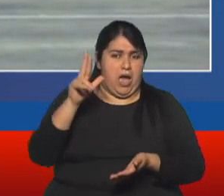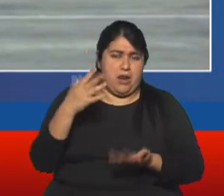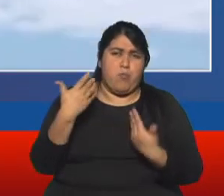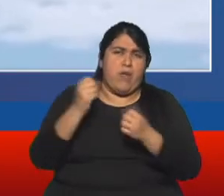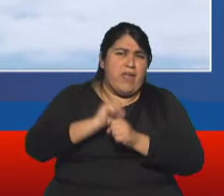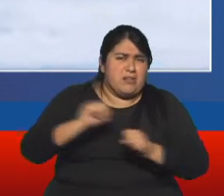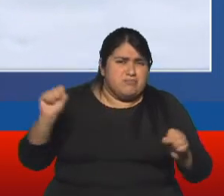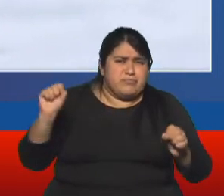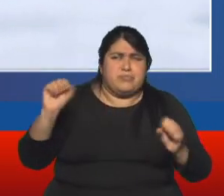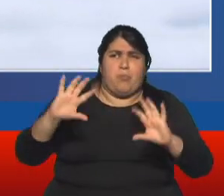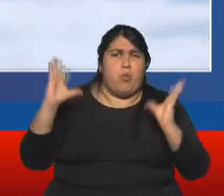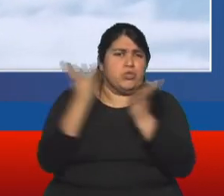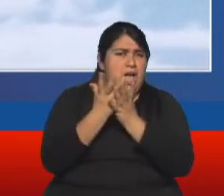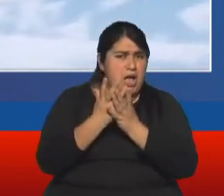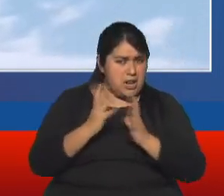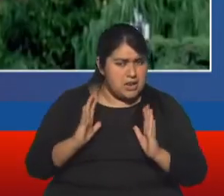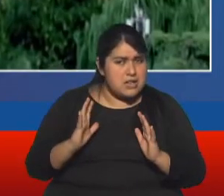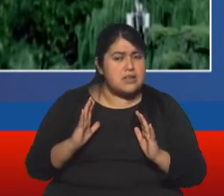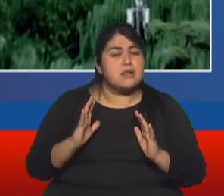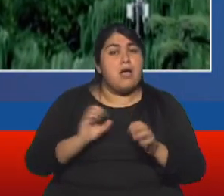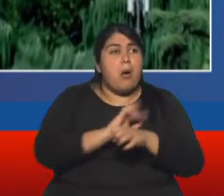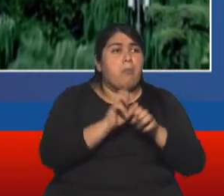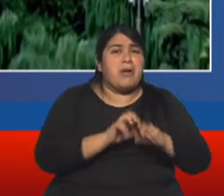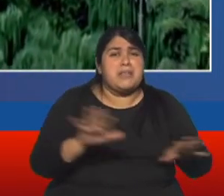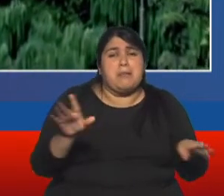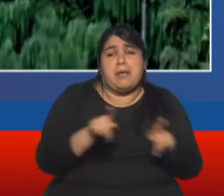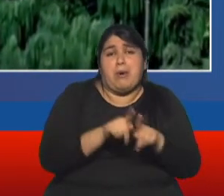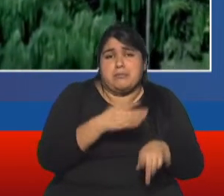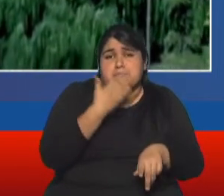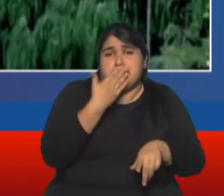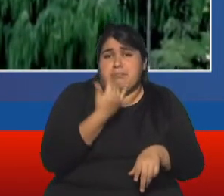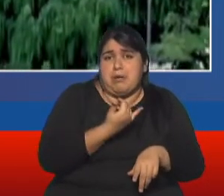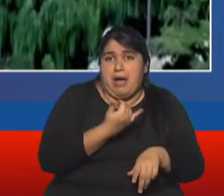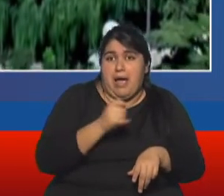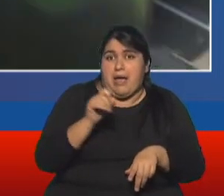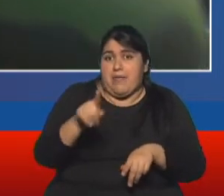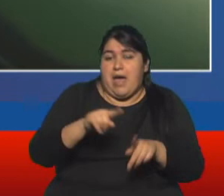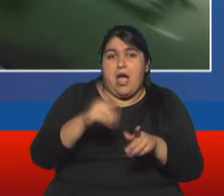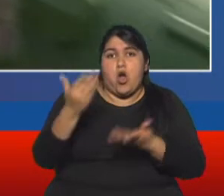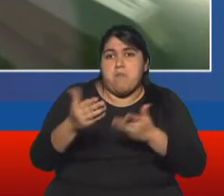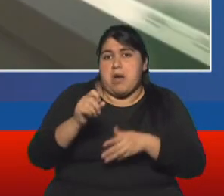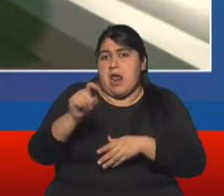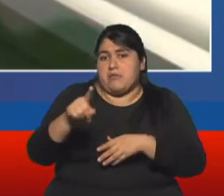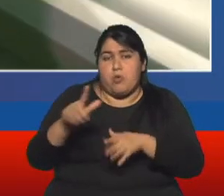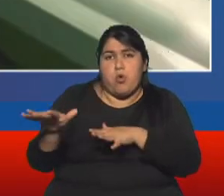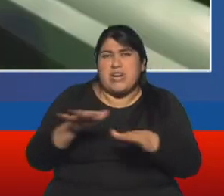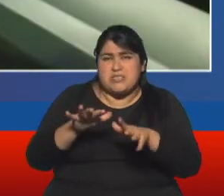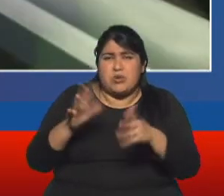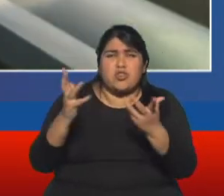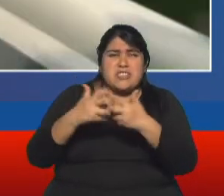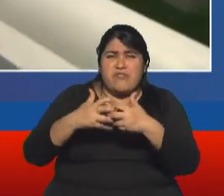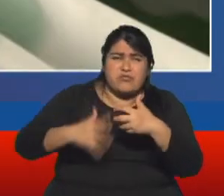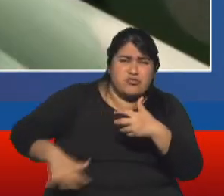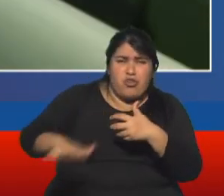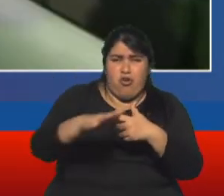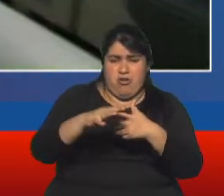nivel humanitario mundial. La pandemia sería tal vez un simple resfrío al lado de ese escenario. Entonces, lo que